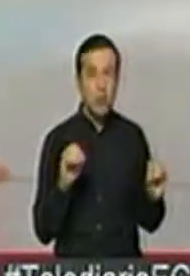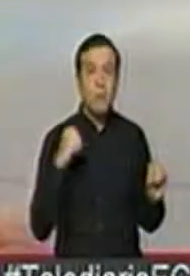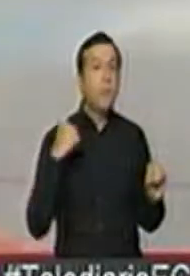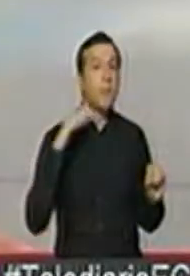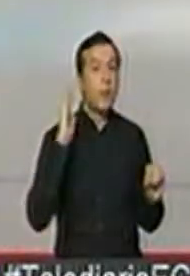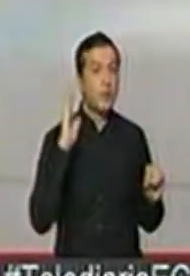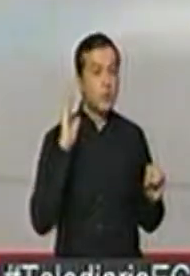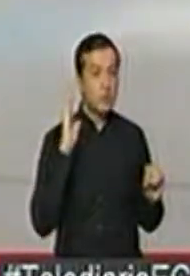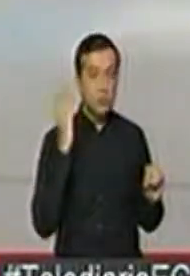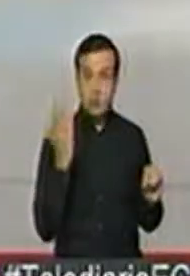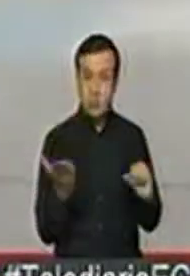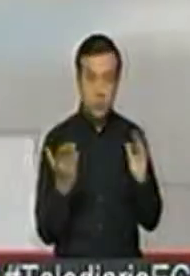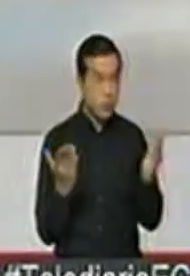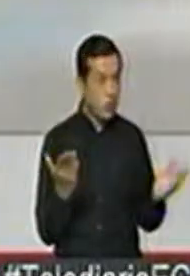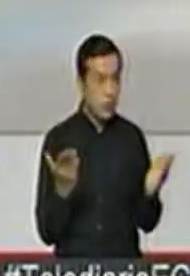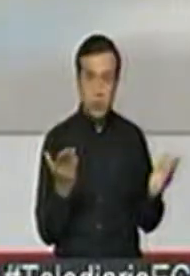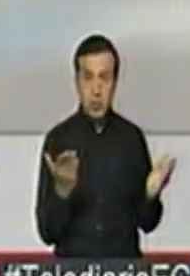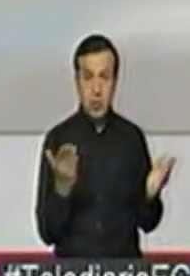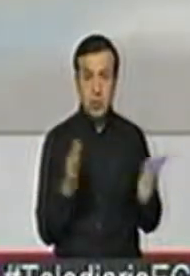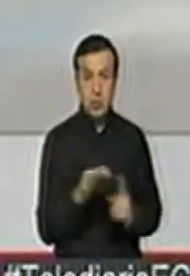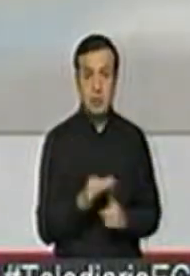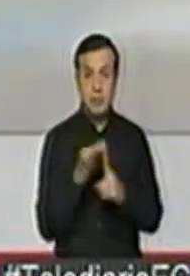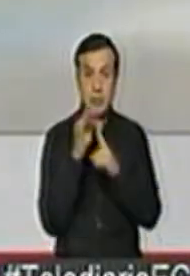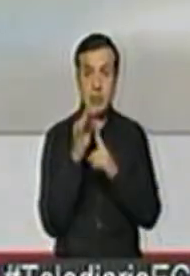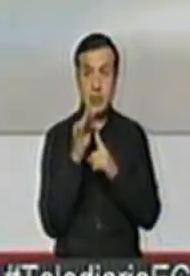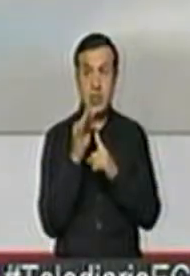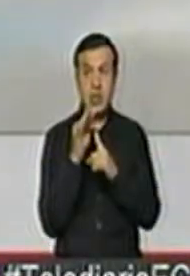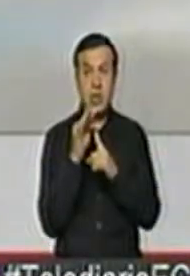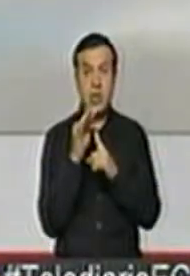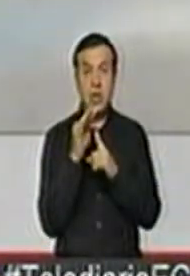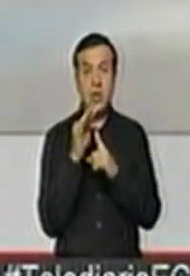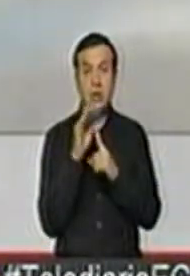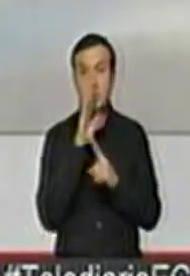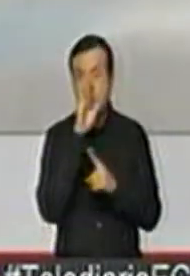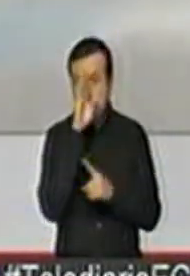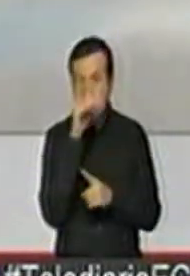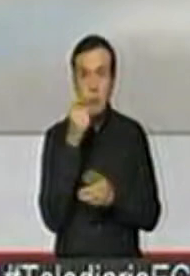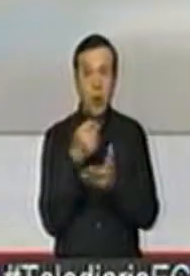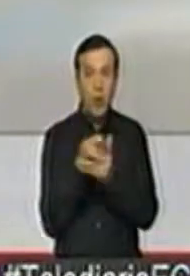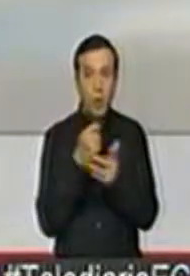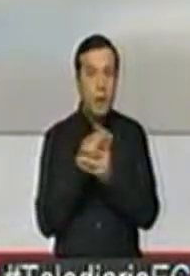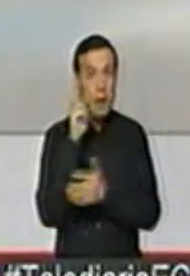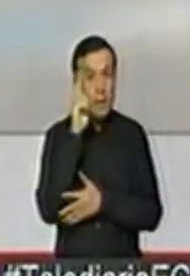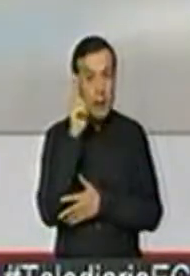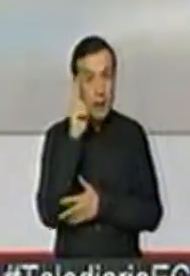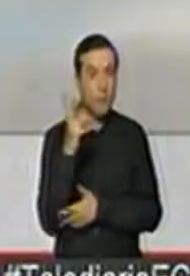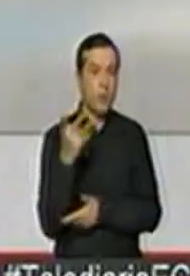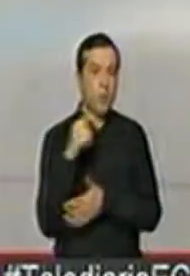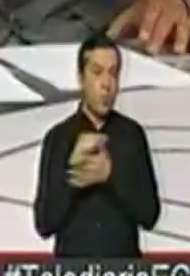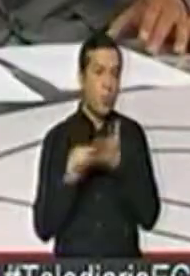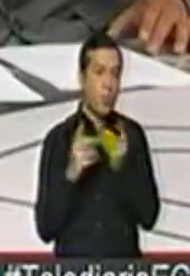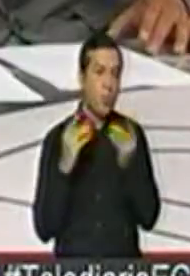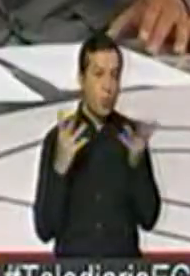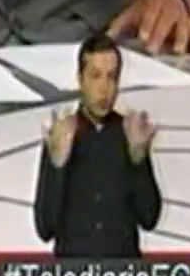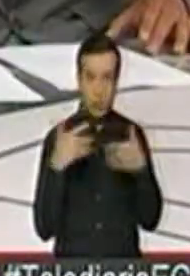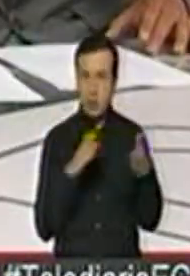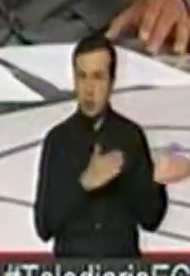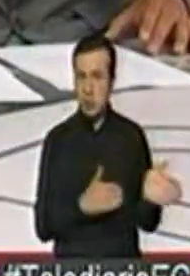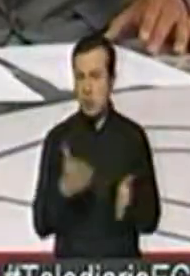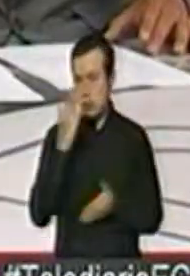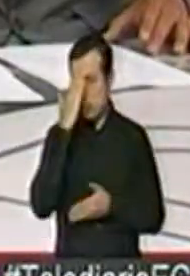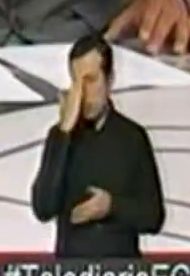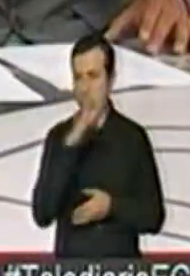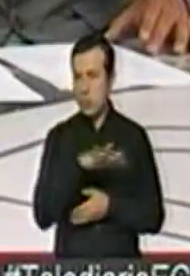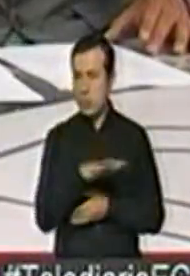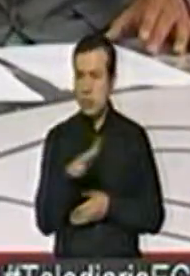era común, ¿sí? Y lo especial, que debe ser extraordinario, pues se utilizaba grandemente. ¿Se ha cuantificado